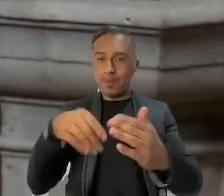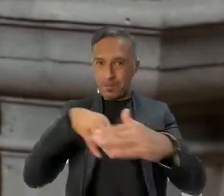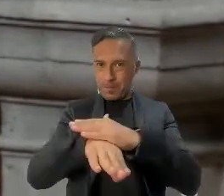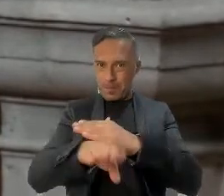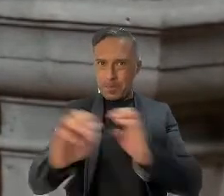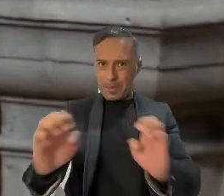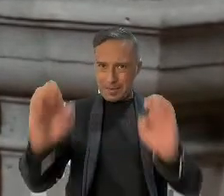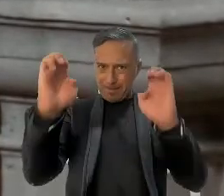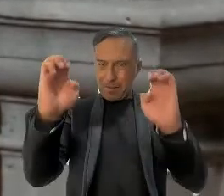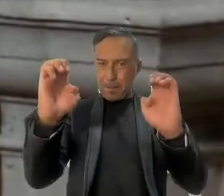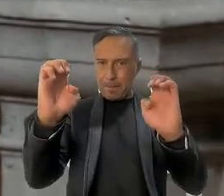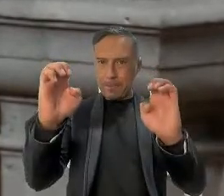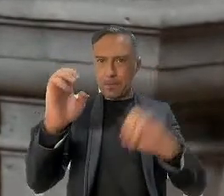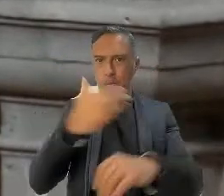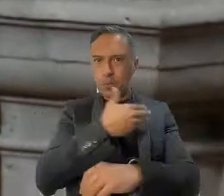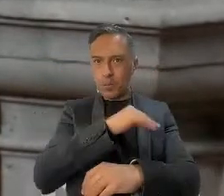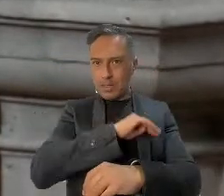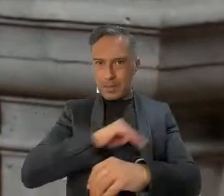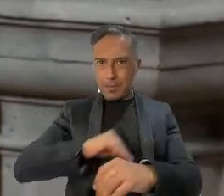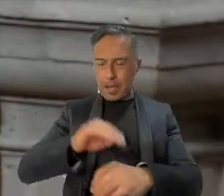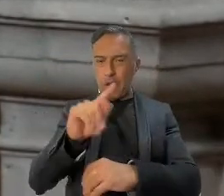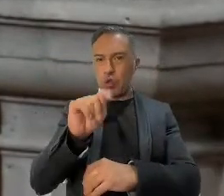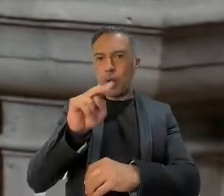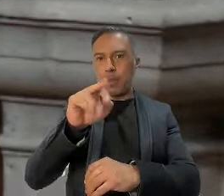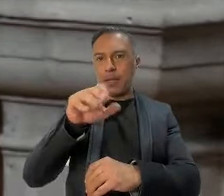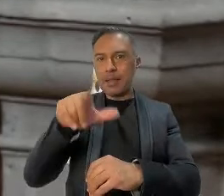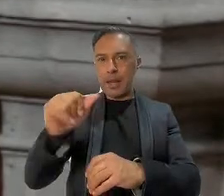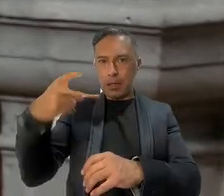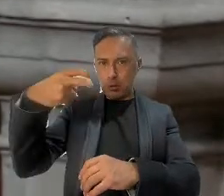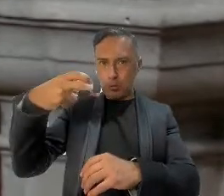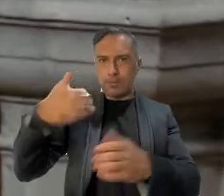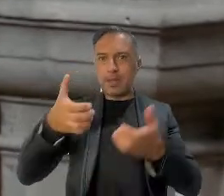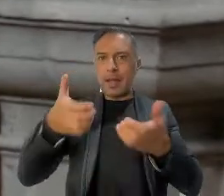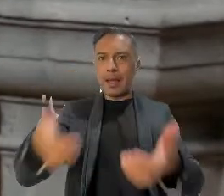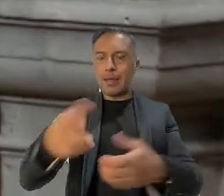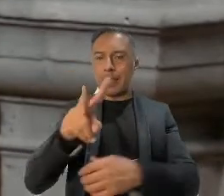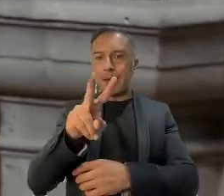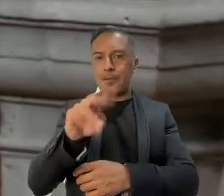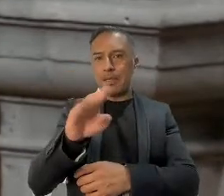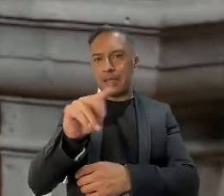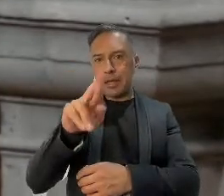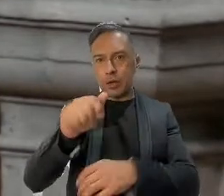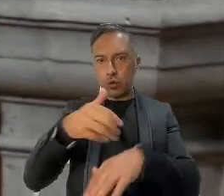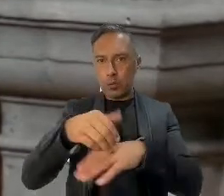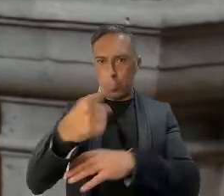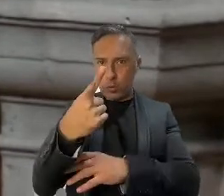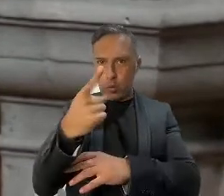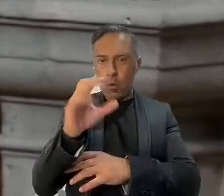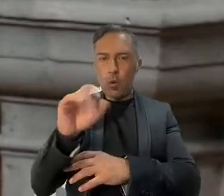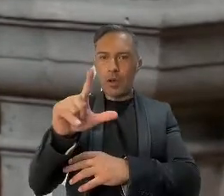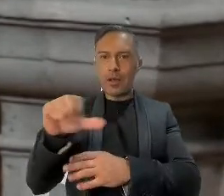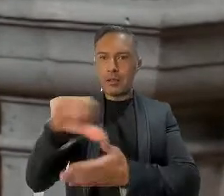de Tonanitla, sitio en calle Bicentenario número 1, Colonia Centro, código postal